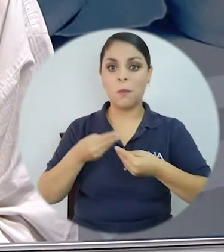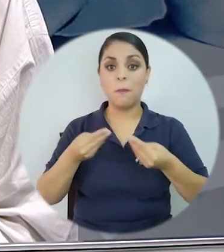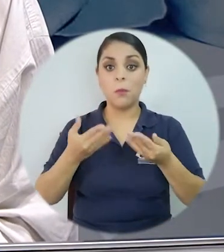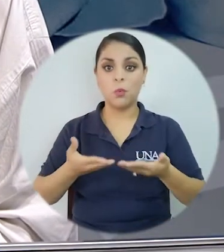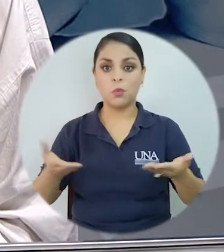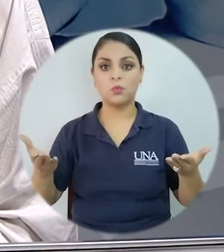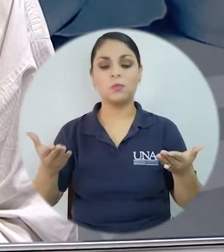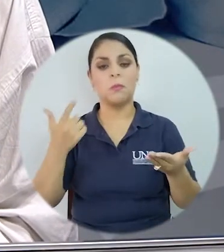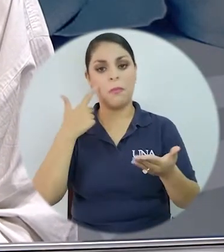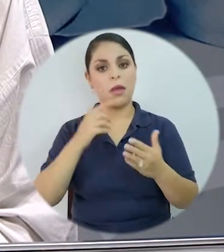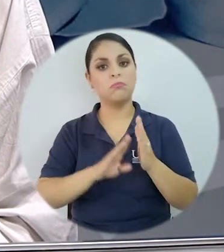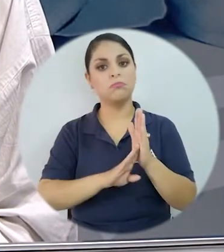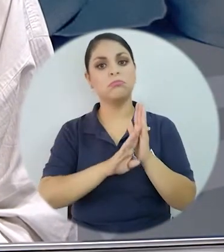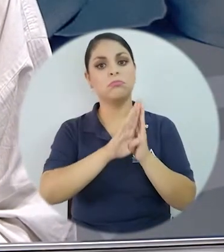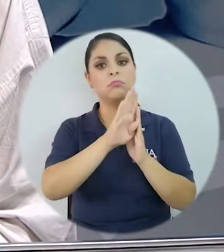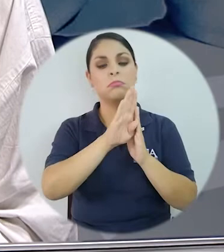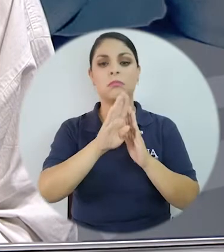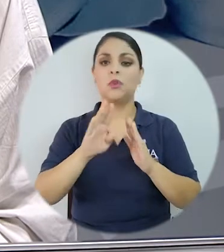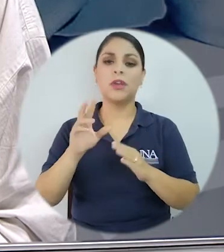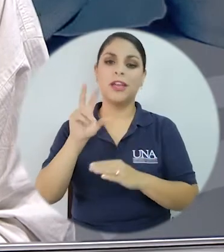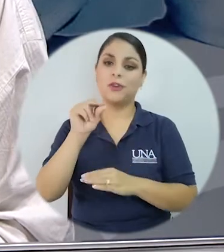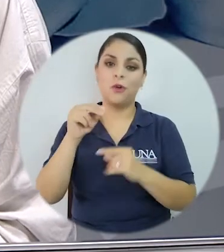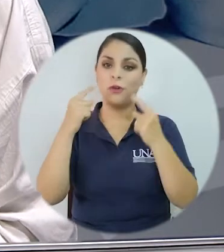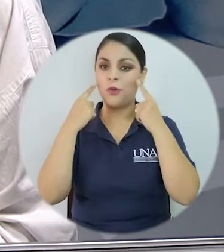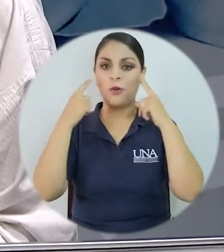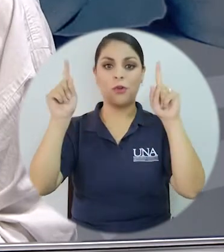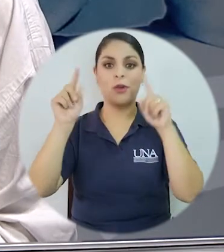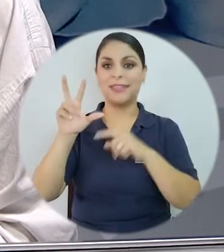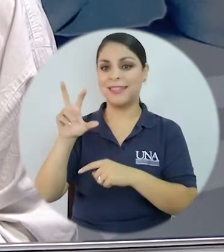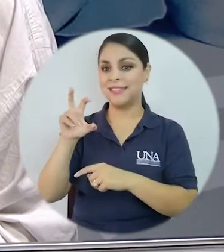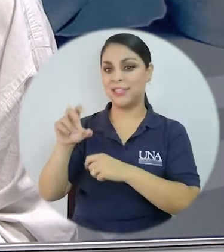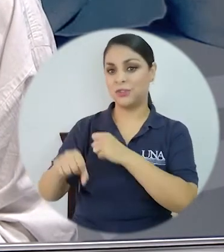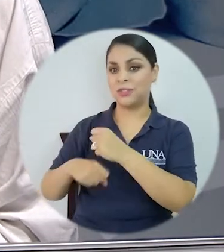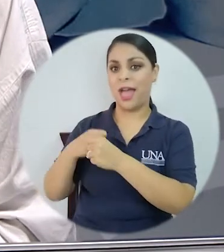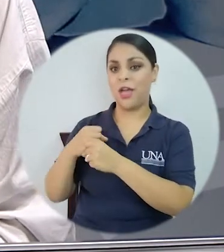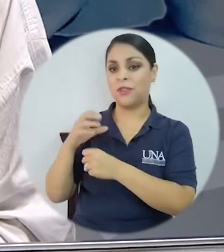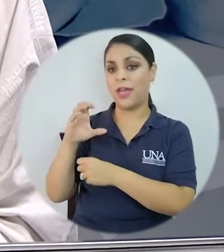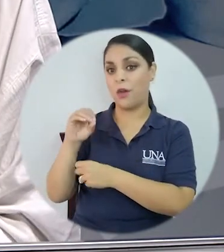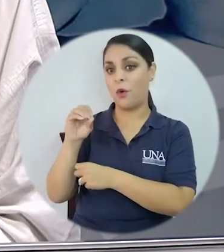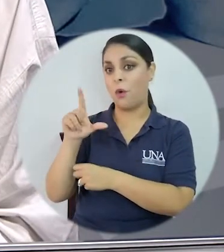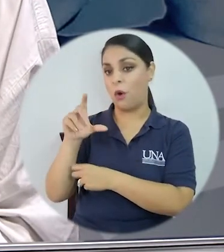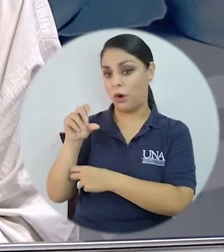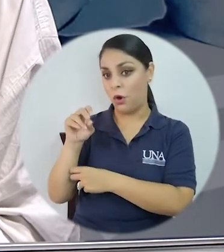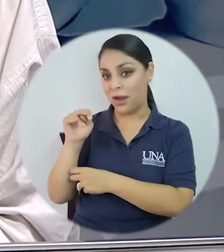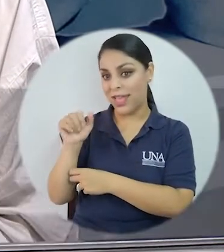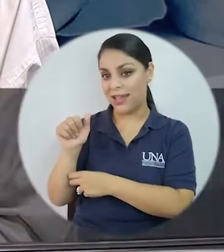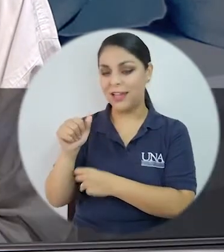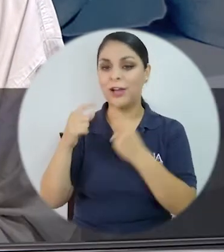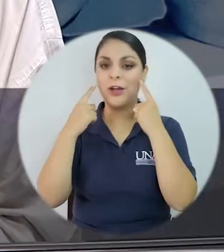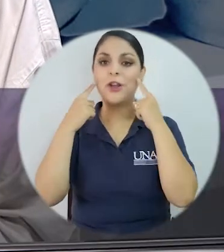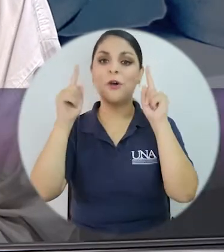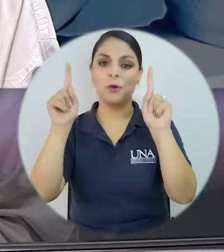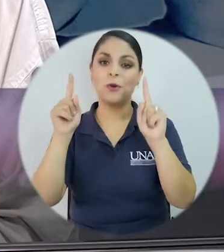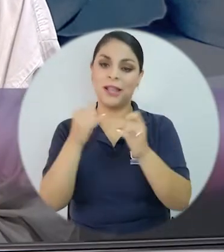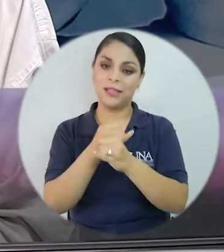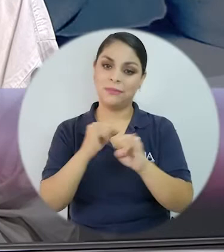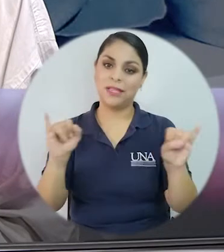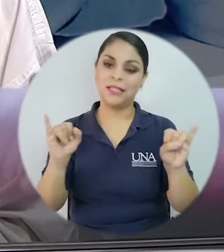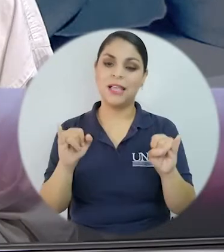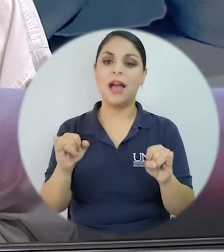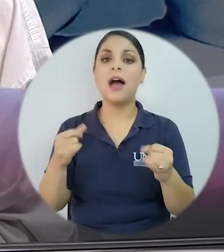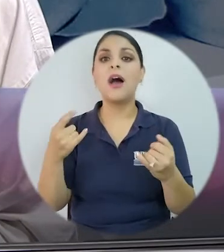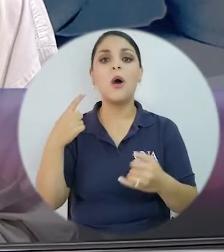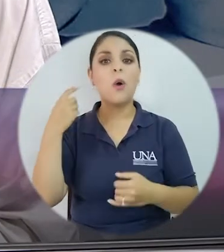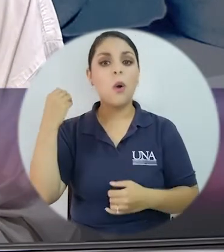de productos y medios para superarse. Lo que no logró en 300 años de colonia, lo logró en el momento de la independencia, el oro de